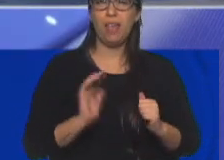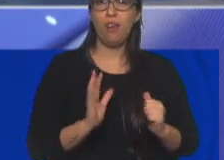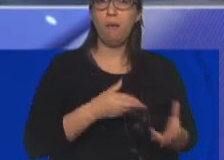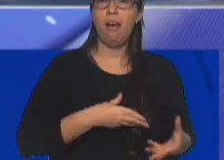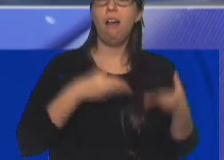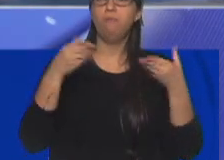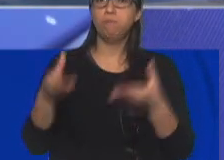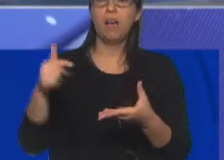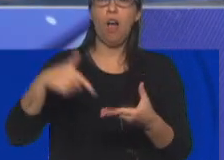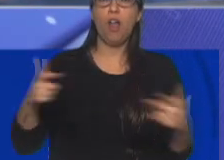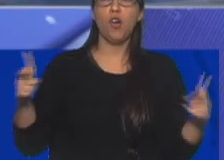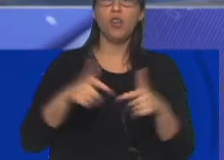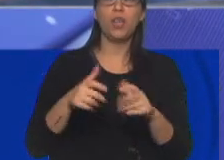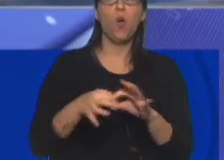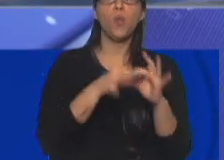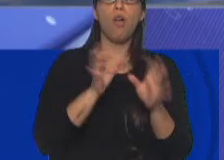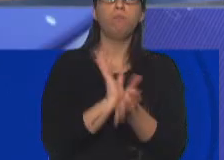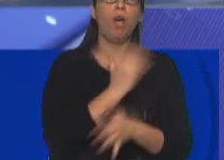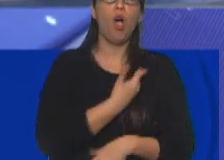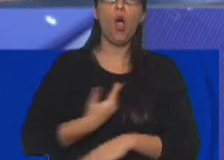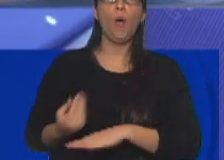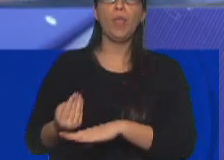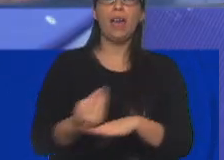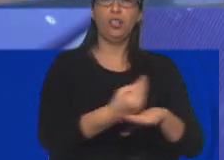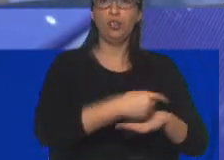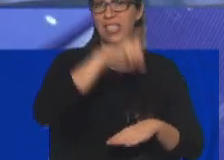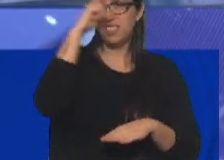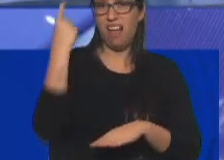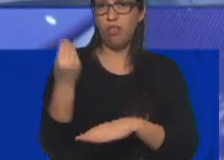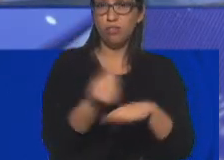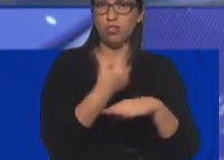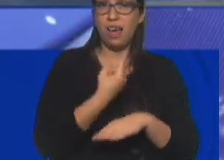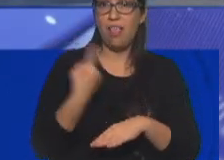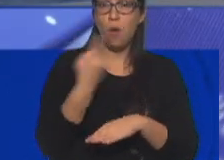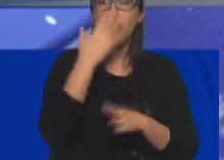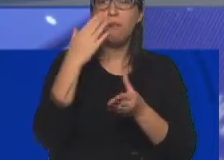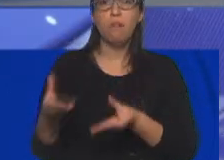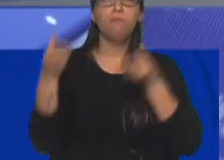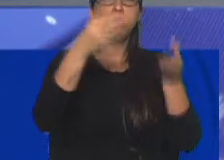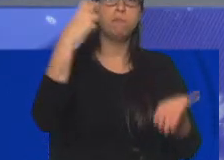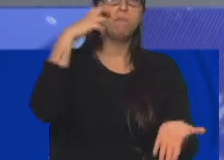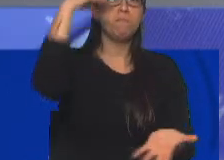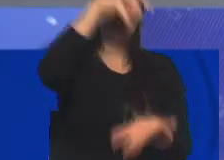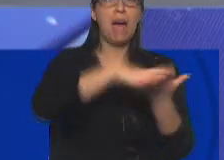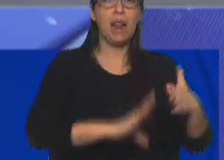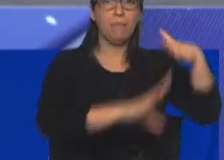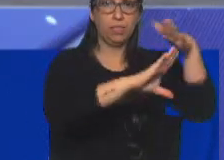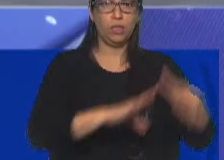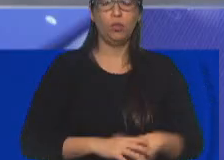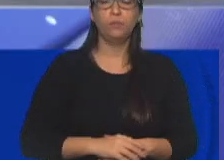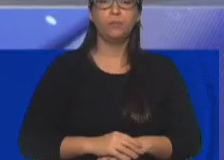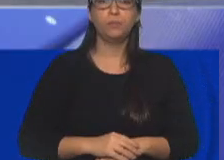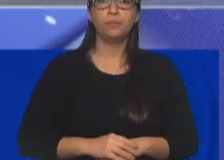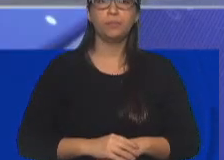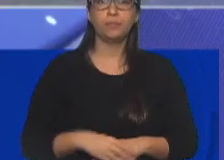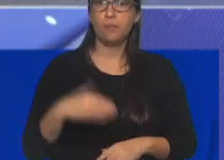tiene que pasar por el Consejo de la Unión, que son los gobiernos, ¿no? De los diferentes estados, y después al Parlamento. Bien, a ver,